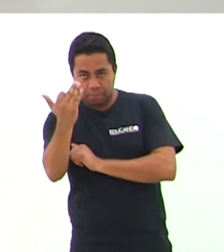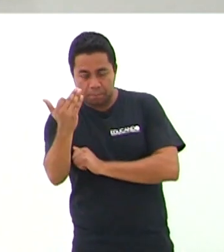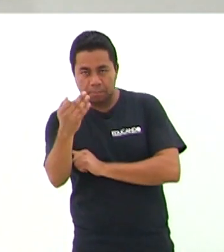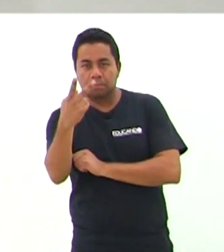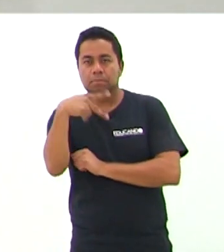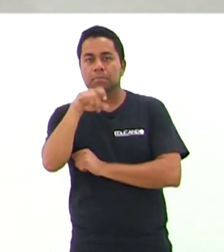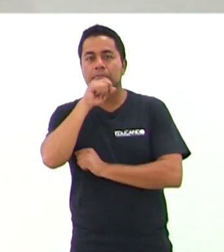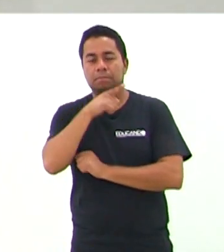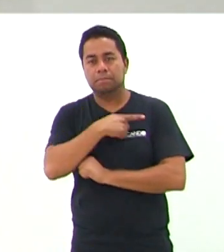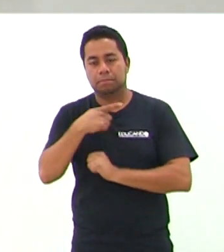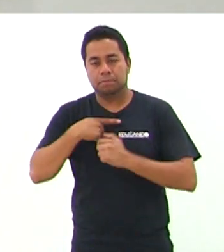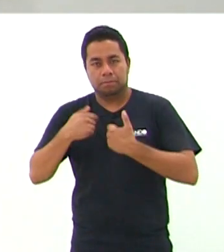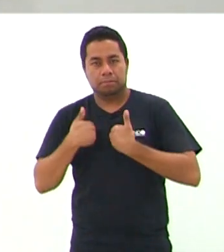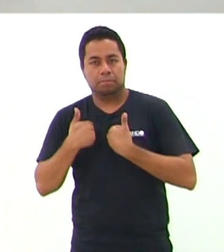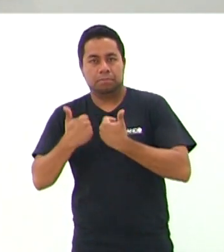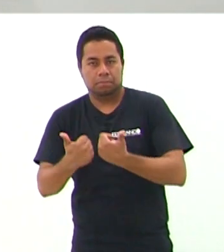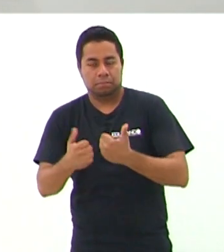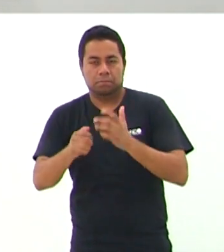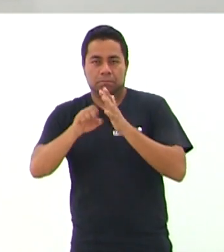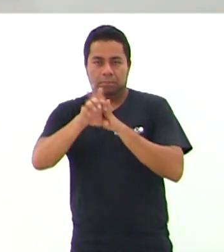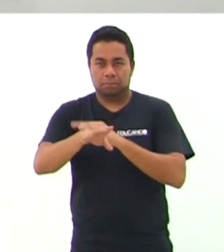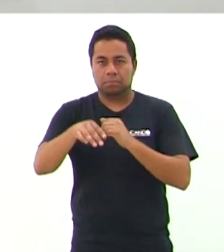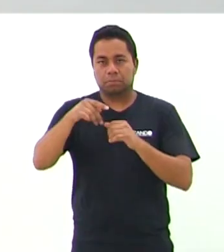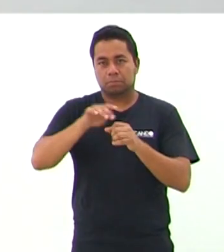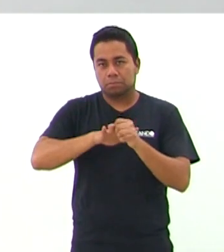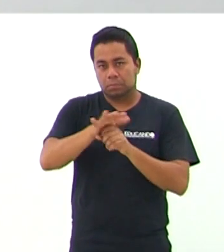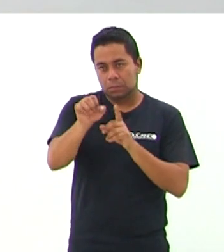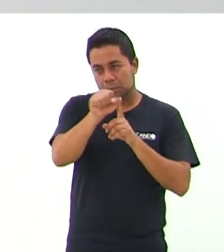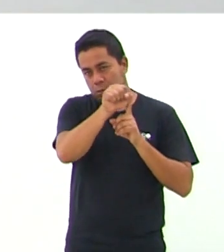también tomar en cuenta si el sujeto